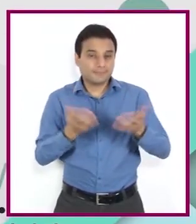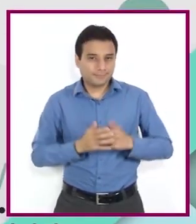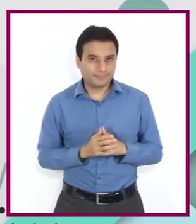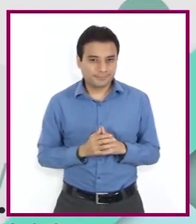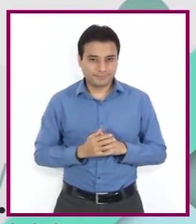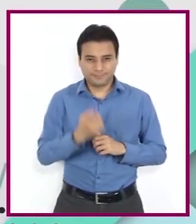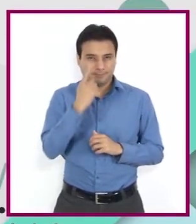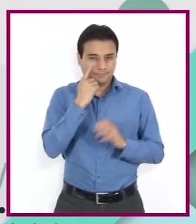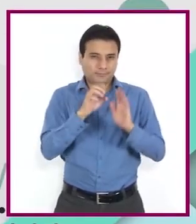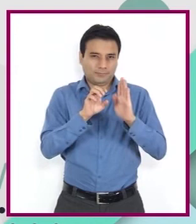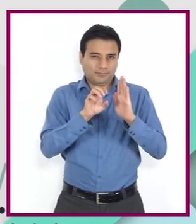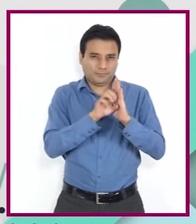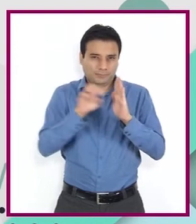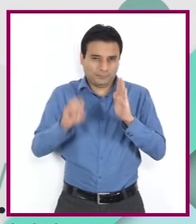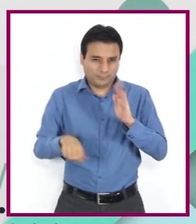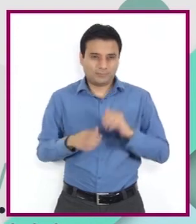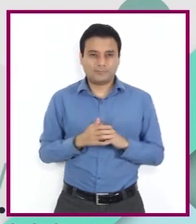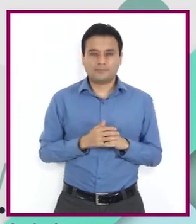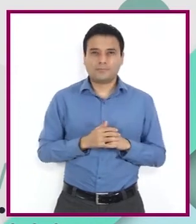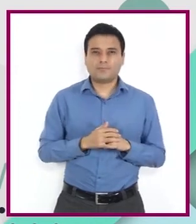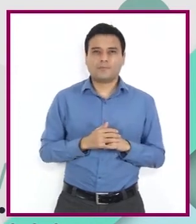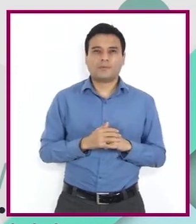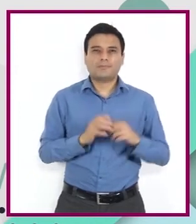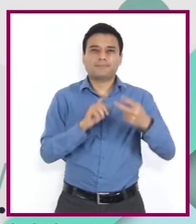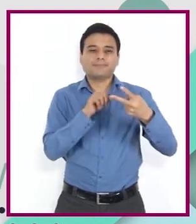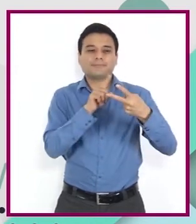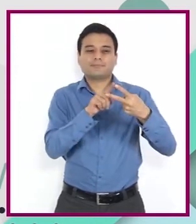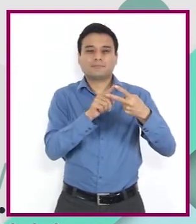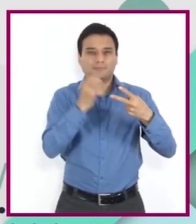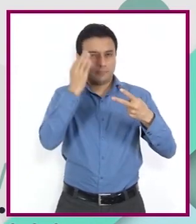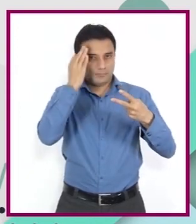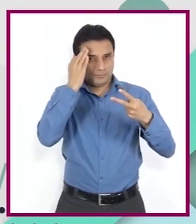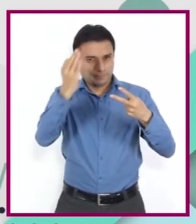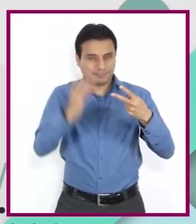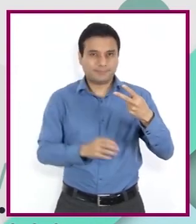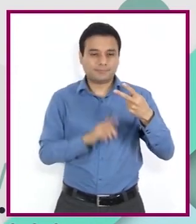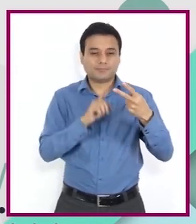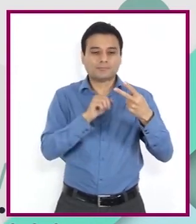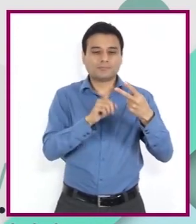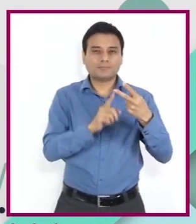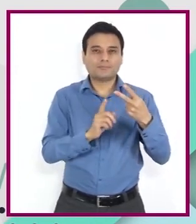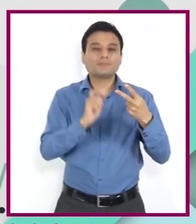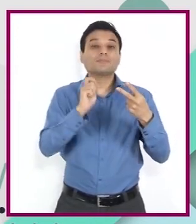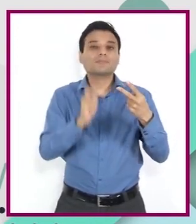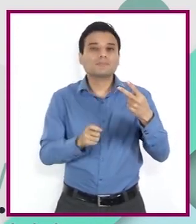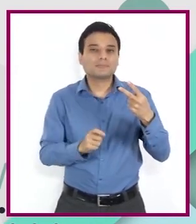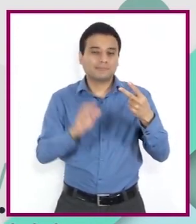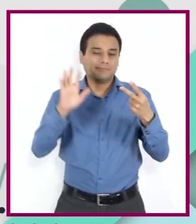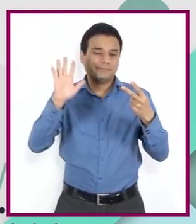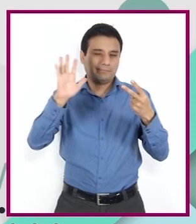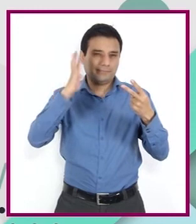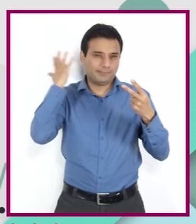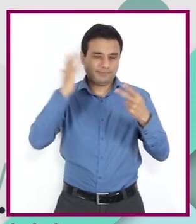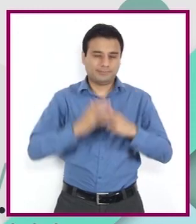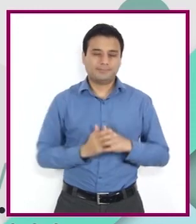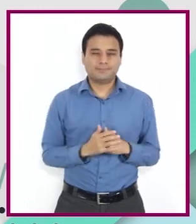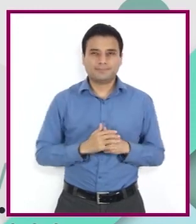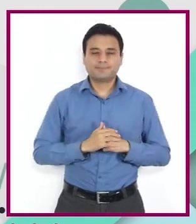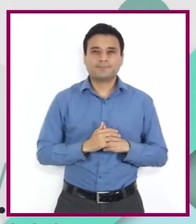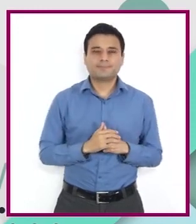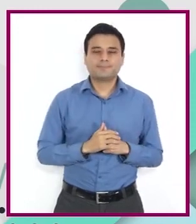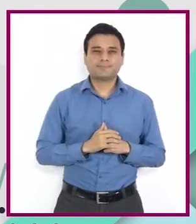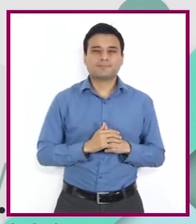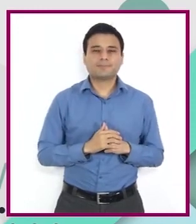A corresponden a la magnitud tiempo y supongamos también que los valores de la magnitud B corresponden a la magnitud